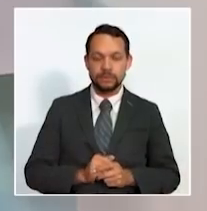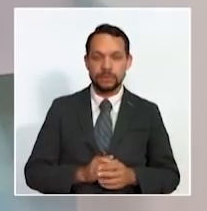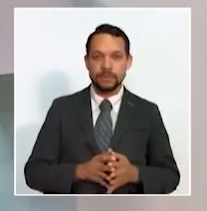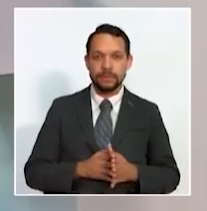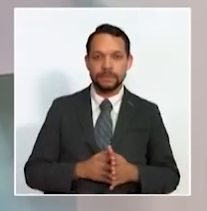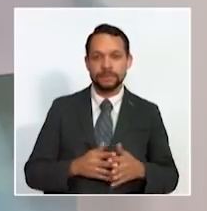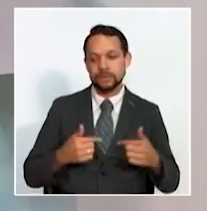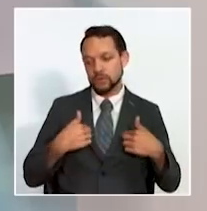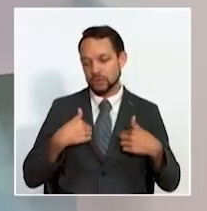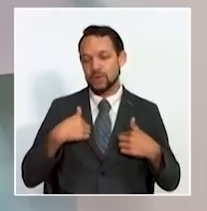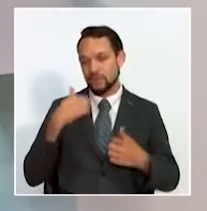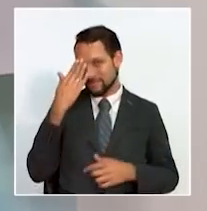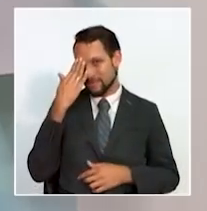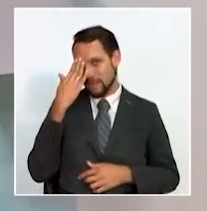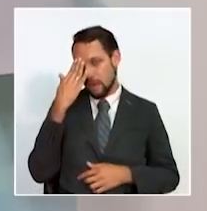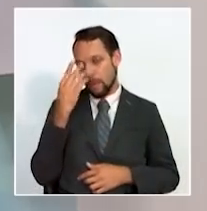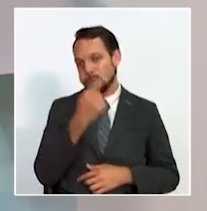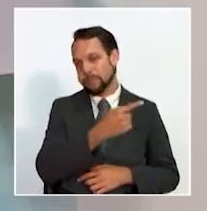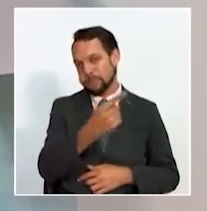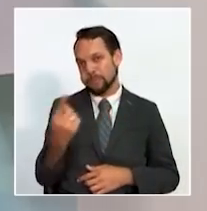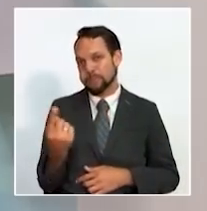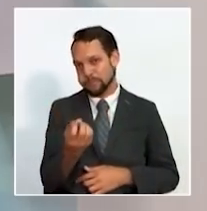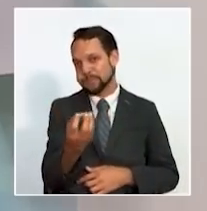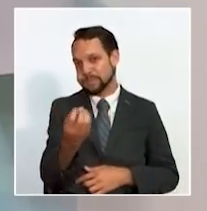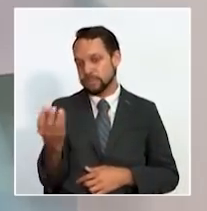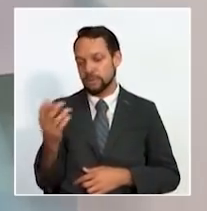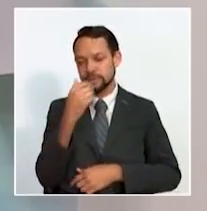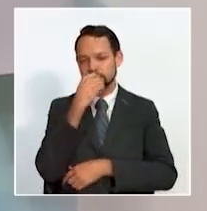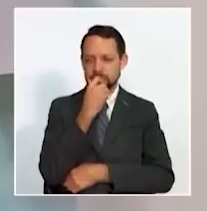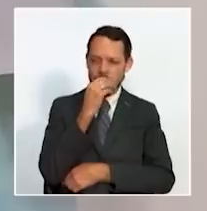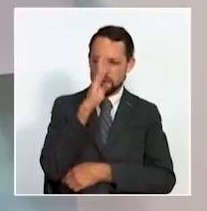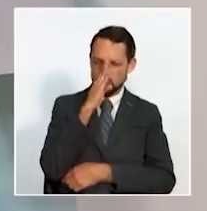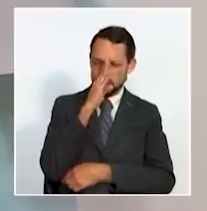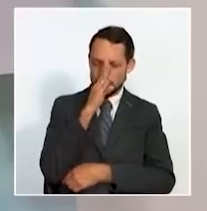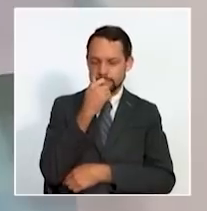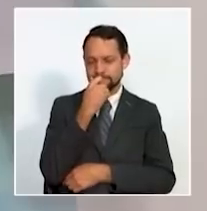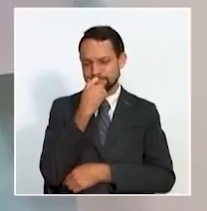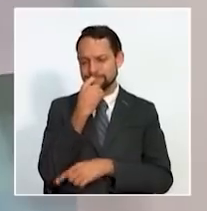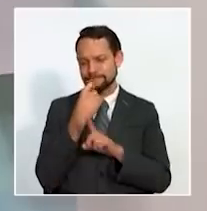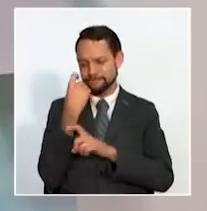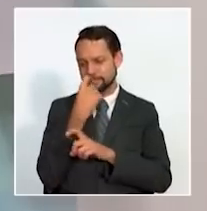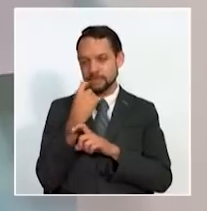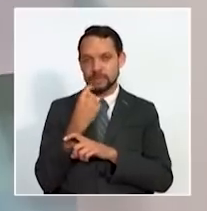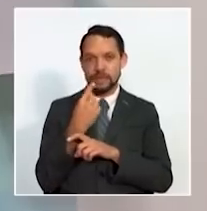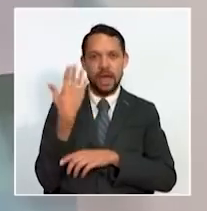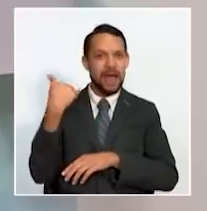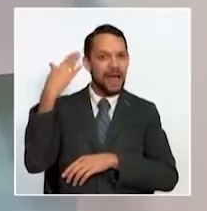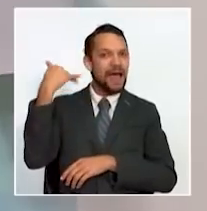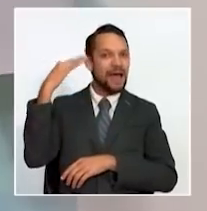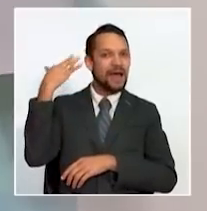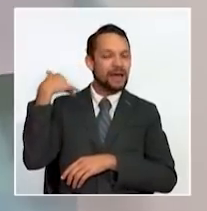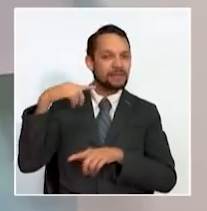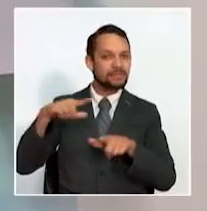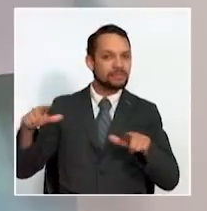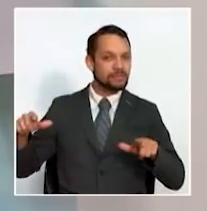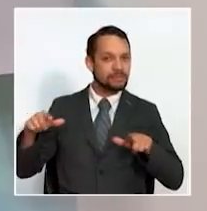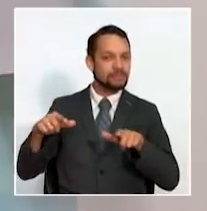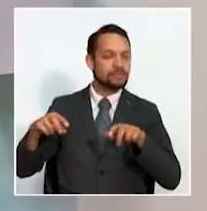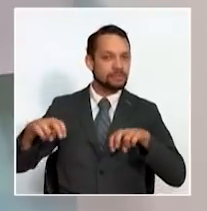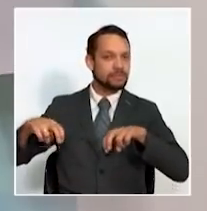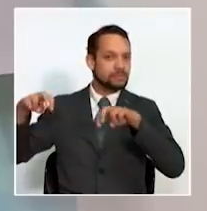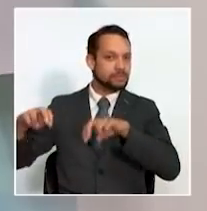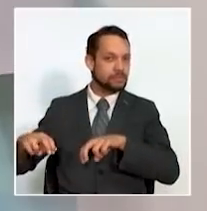Yo sé que muchos de ustedes tendrán muchas inquietudes. Cuando estábamos hace muchos años en el consultorio con mi sobrino Álvaro